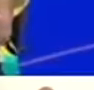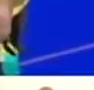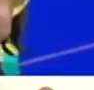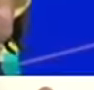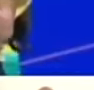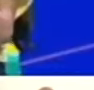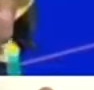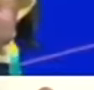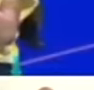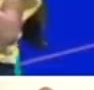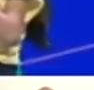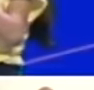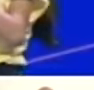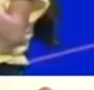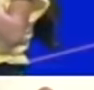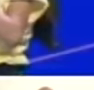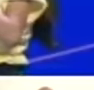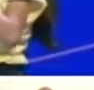trabajando